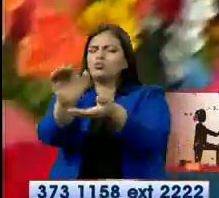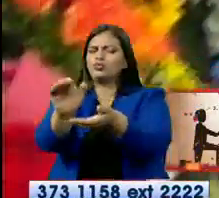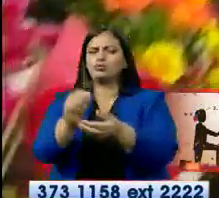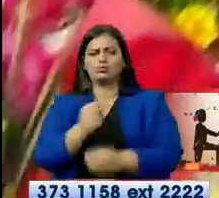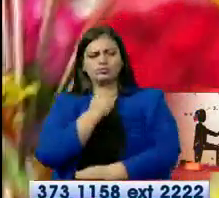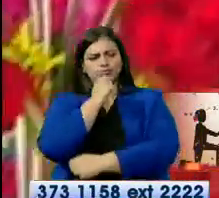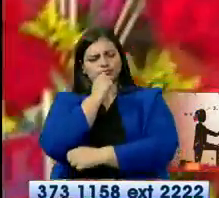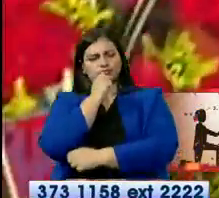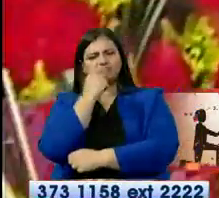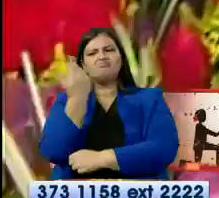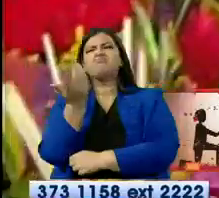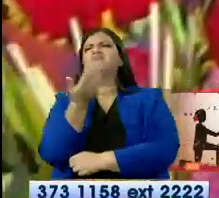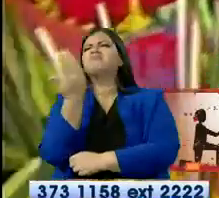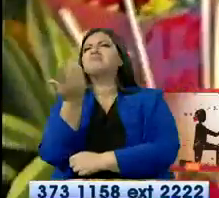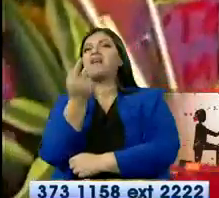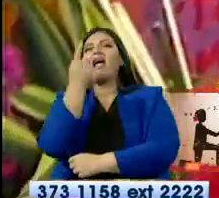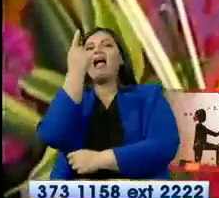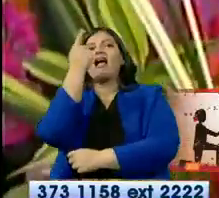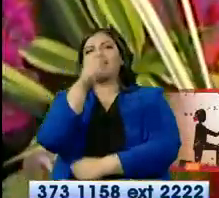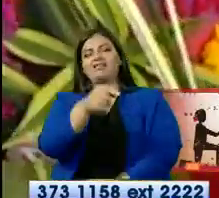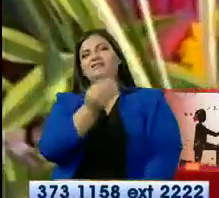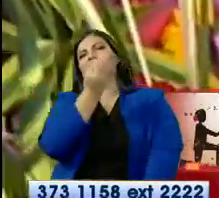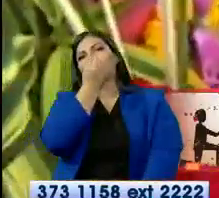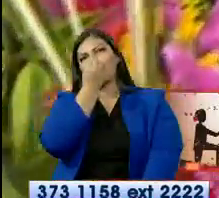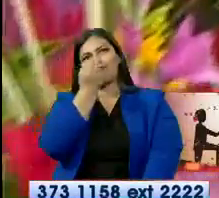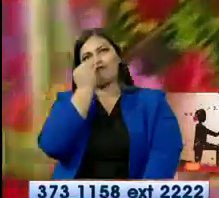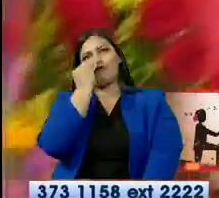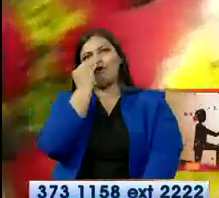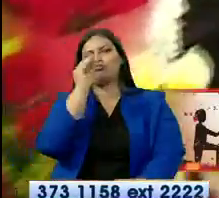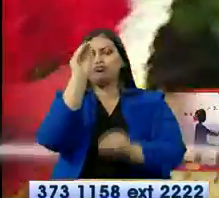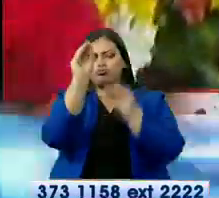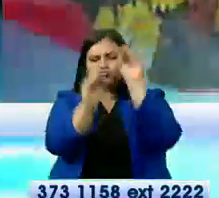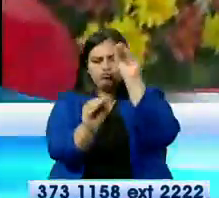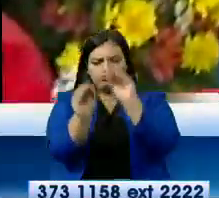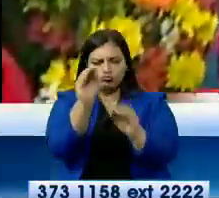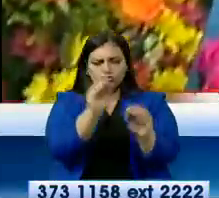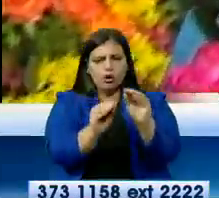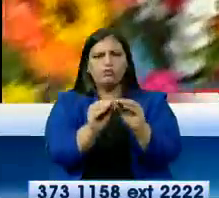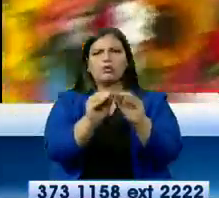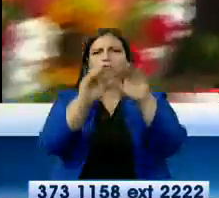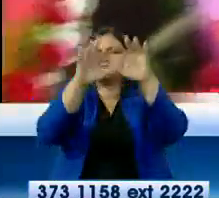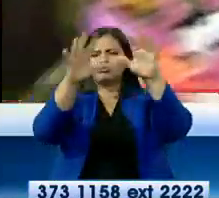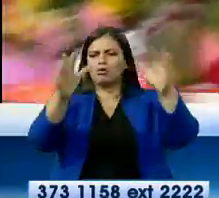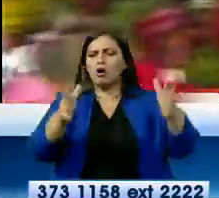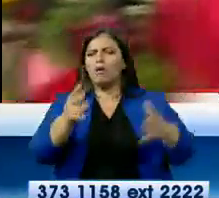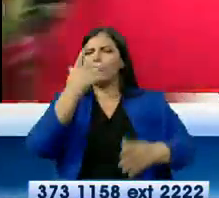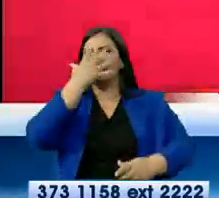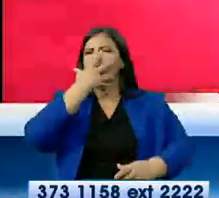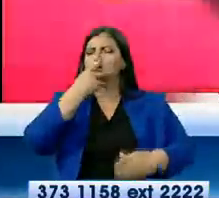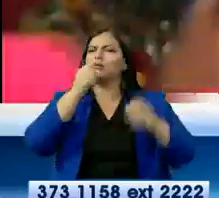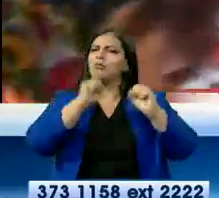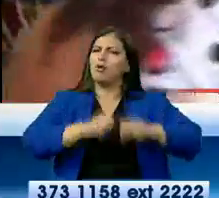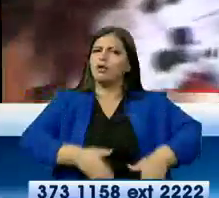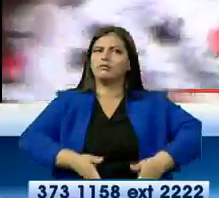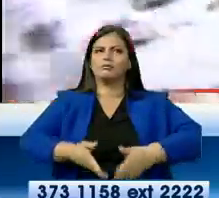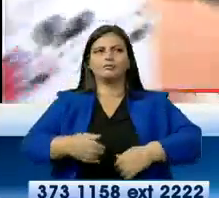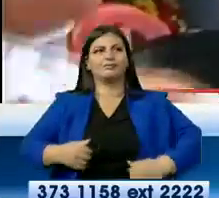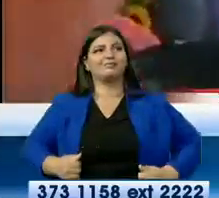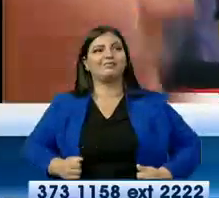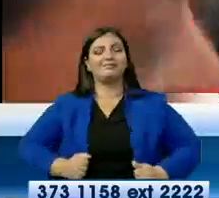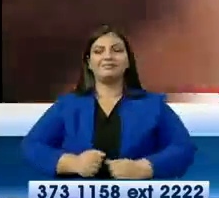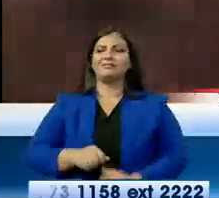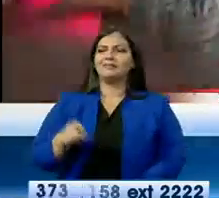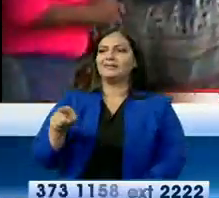Vamos a conversar aquí con, mire, aquí vemos a esta persona que está, dice, compro, no compro, compro, no compro. Buenos